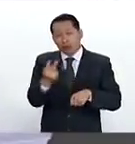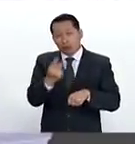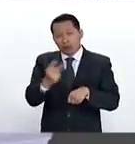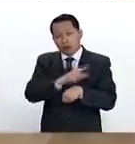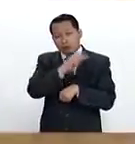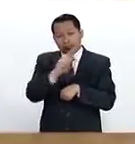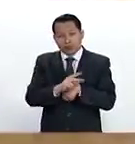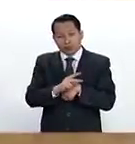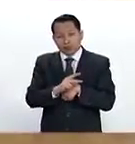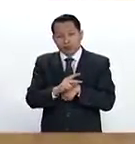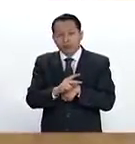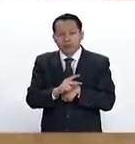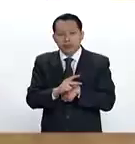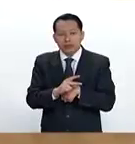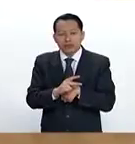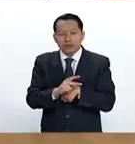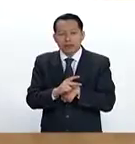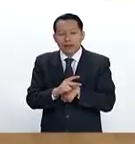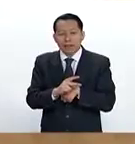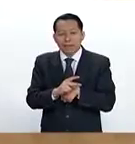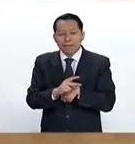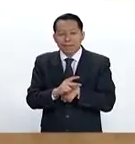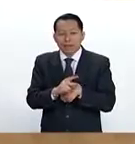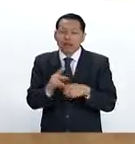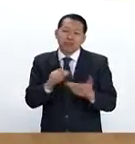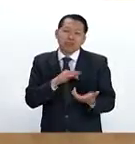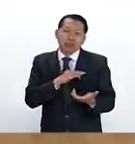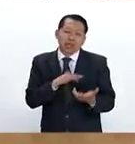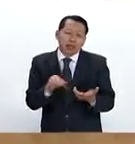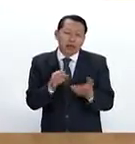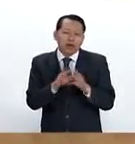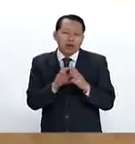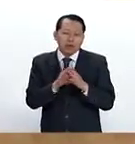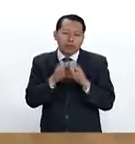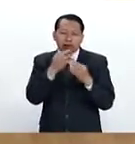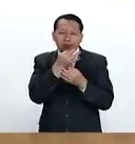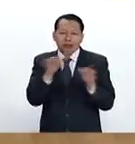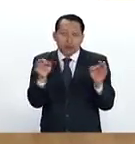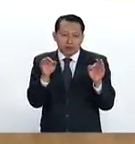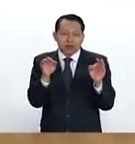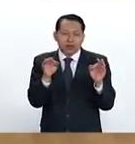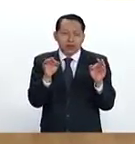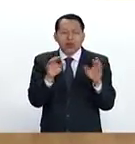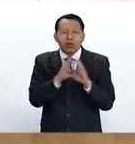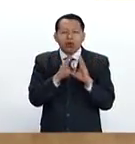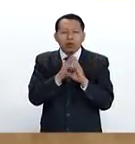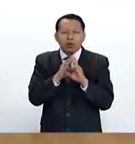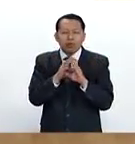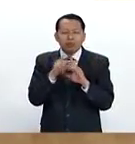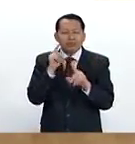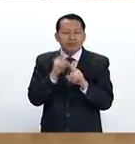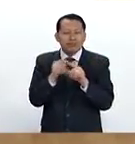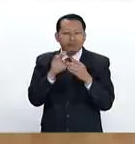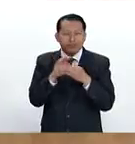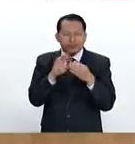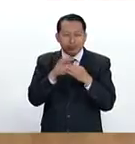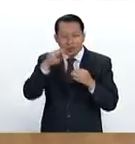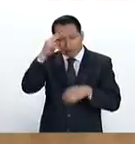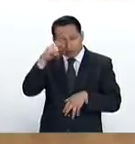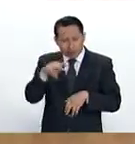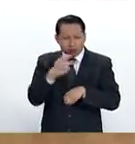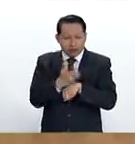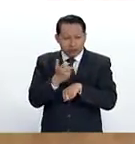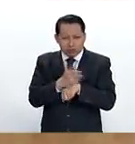países, pues al menos ahí está, declarativamente ahí está este señalamiento de que México y Estados